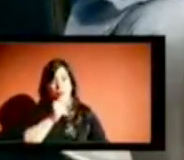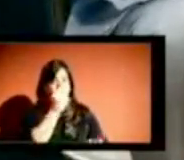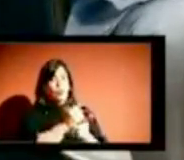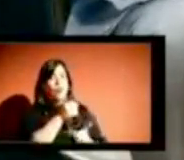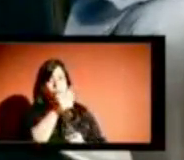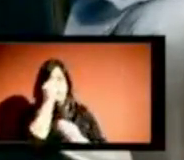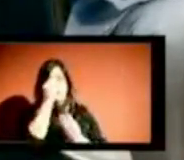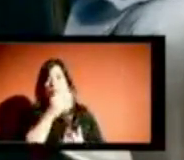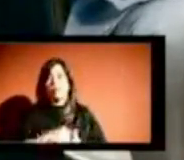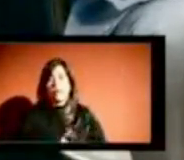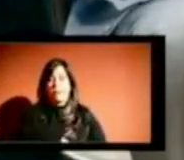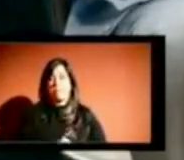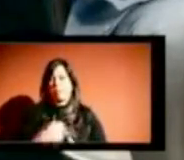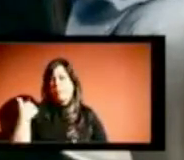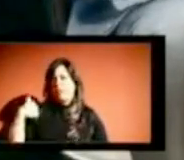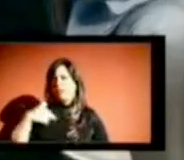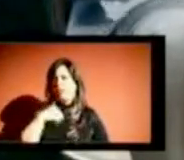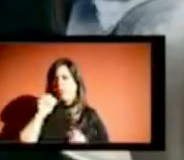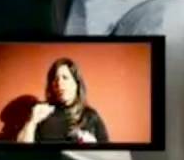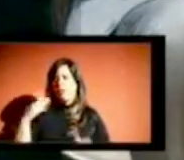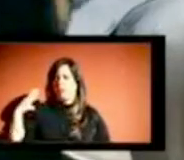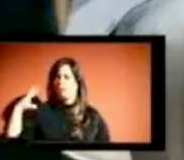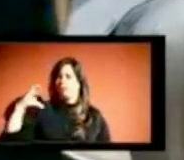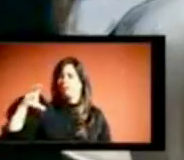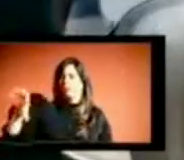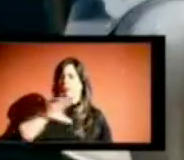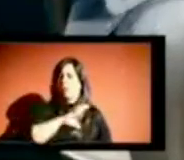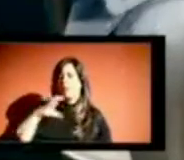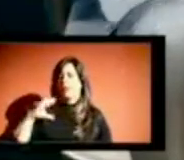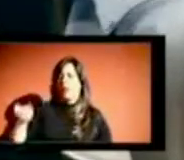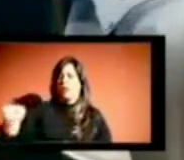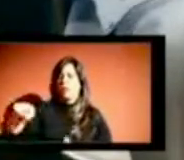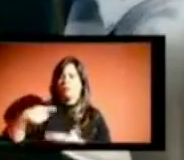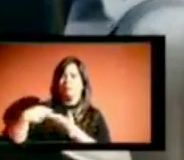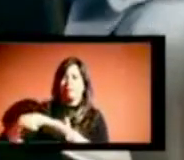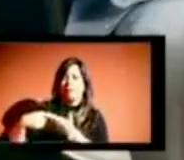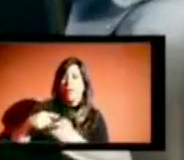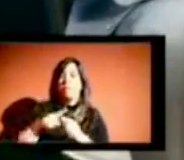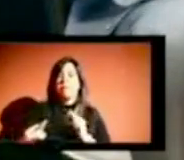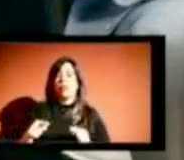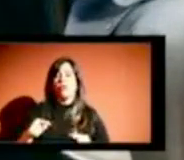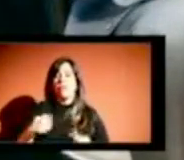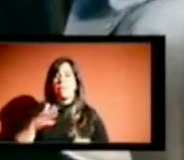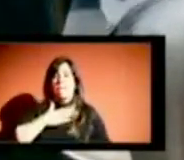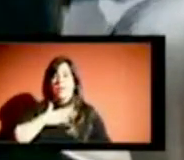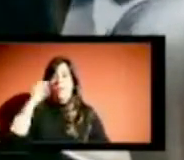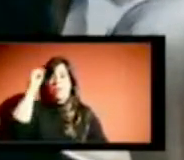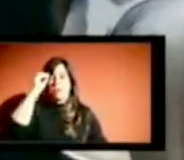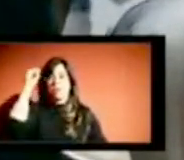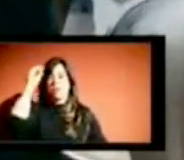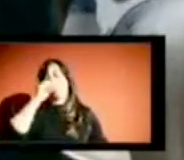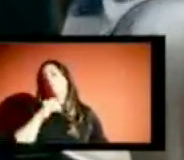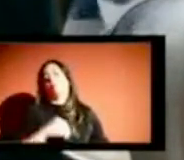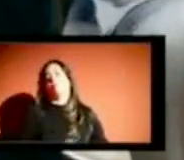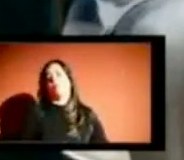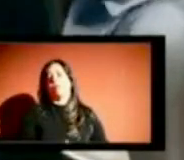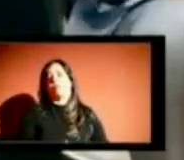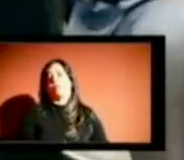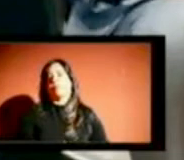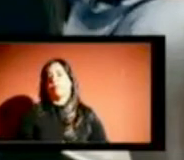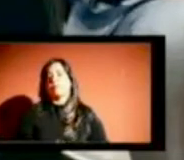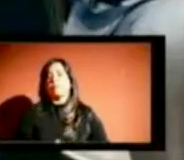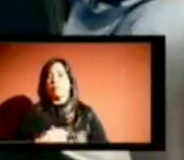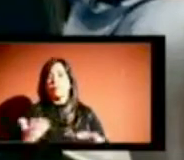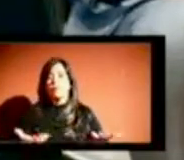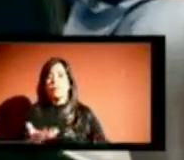tu planteamiento. Uno pudiera delegar en ese comité este asunto. Pero yo, mi reacción, y